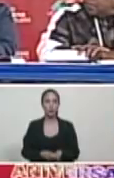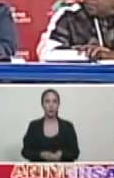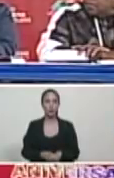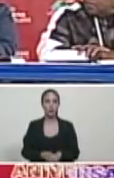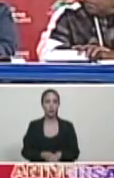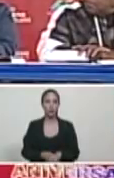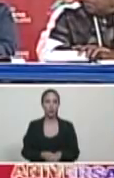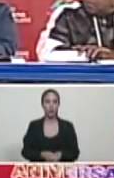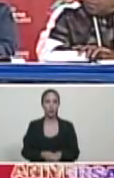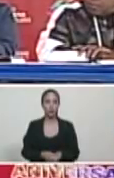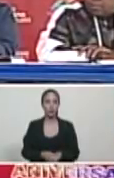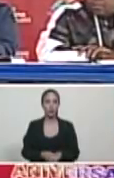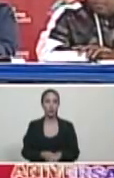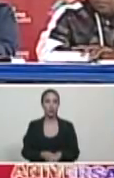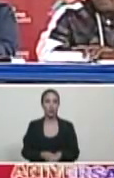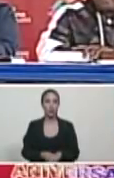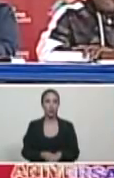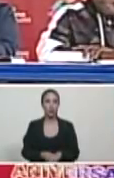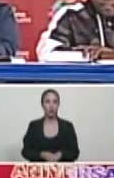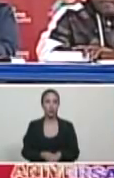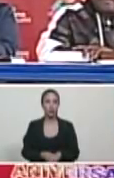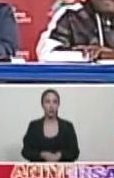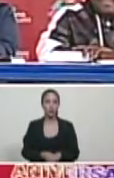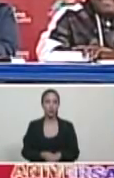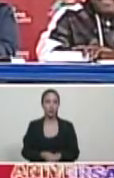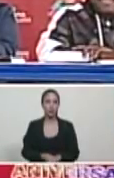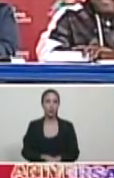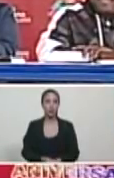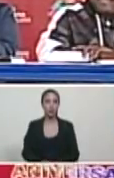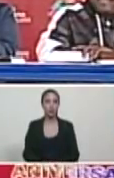vez. Vamos a ponerle la firma.